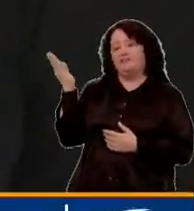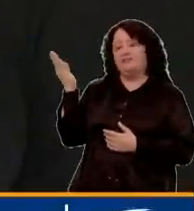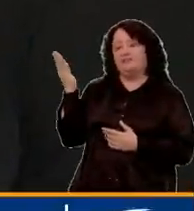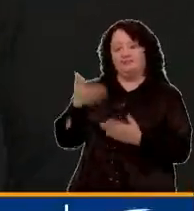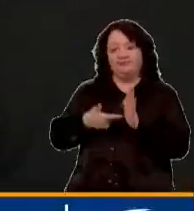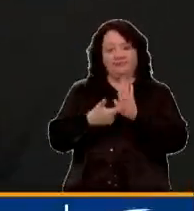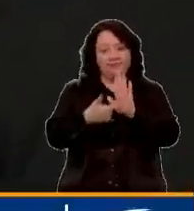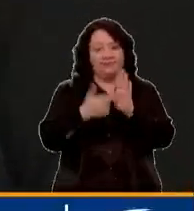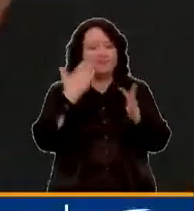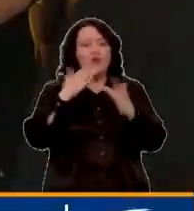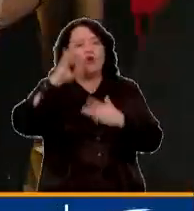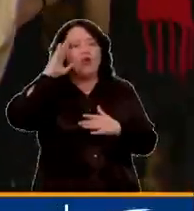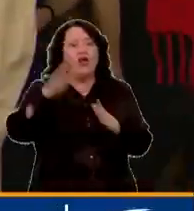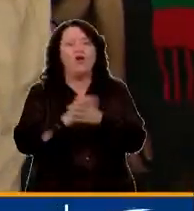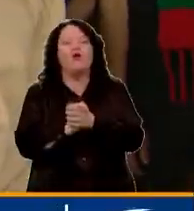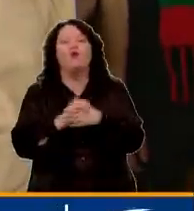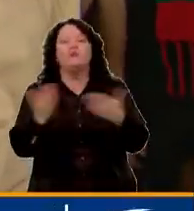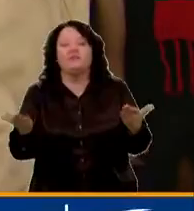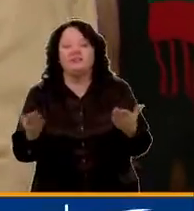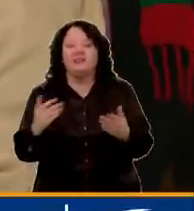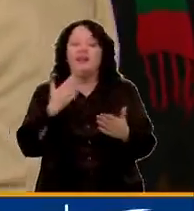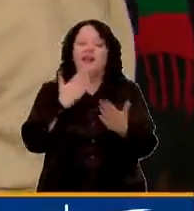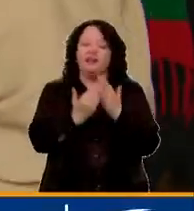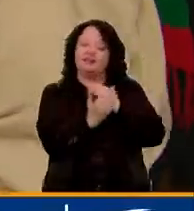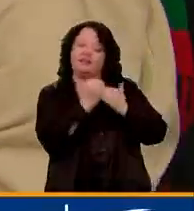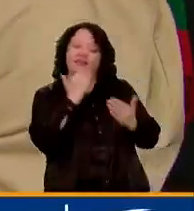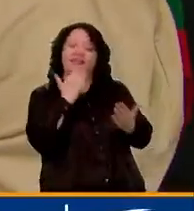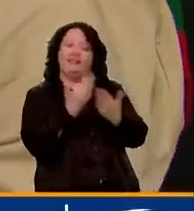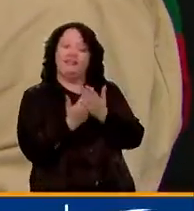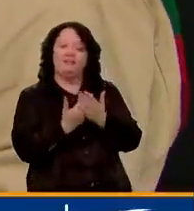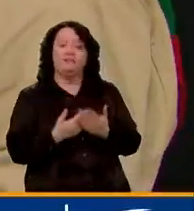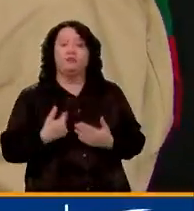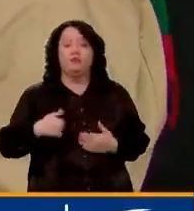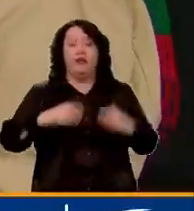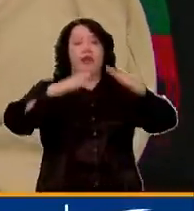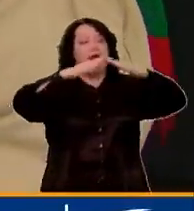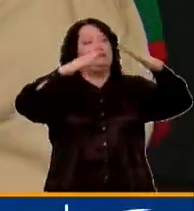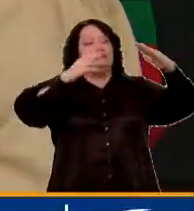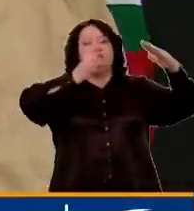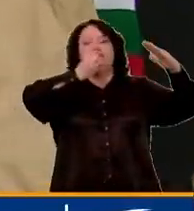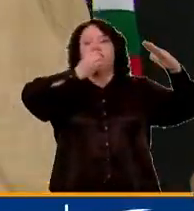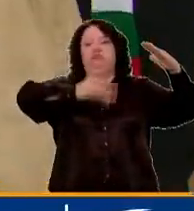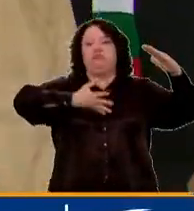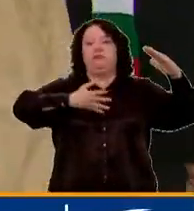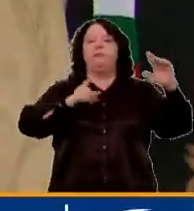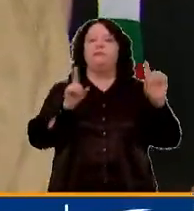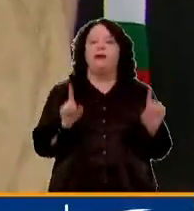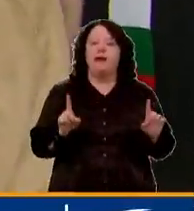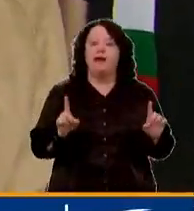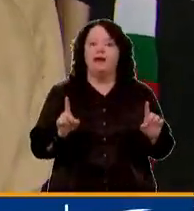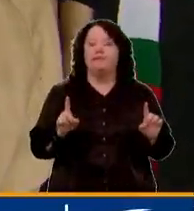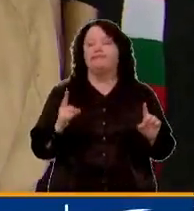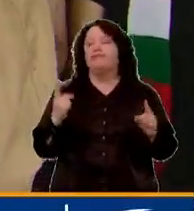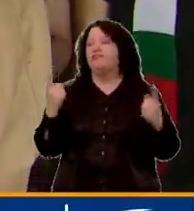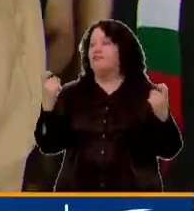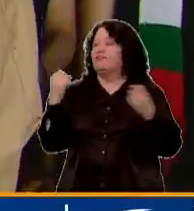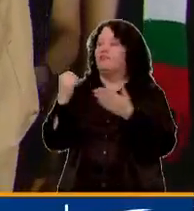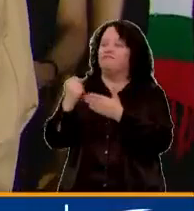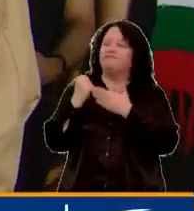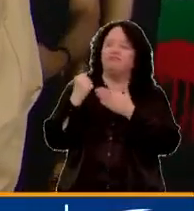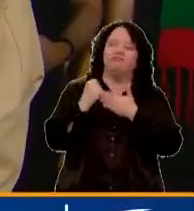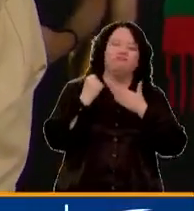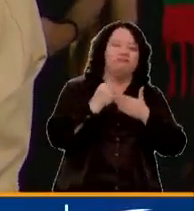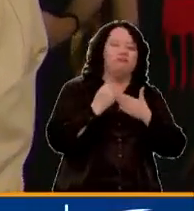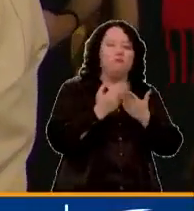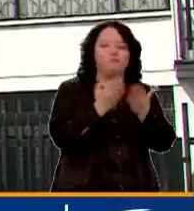Patricia. Hola, ¿cómo estás? Gracias por esta invitación. Patricia, tenemos una casa hermosa, ¿no? Pero nos falta mucha ayuda de todas las personas